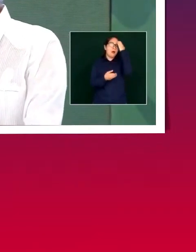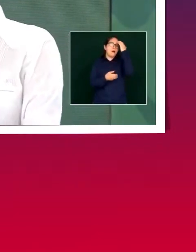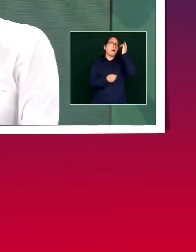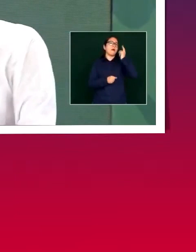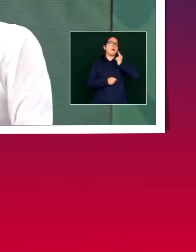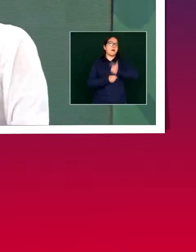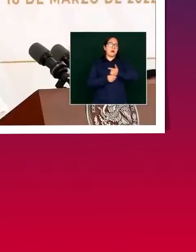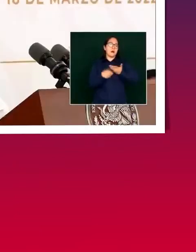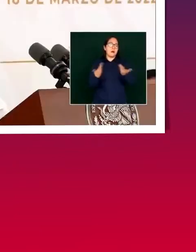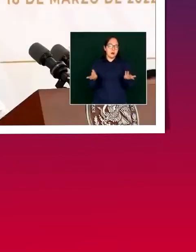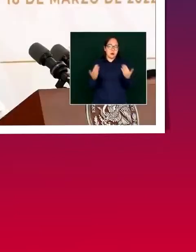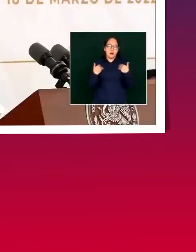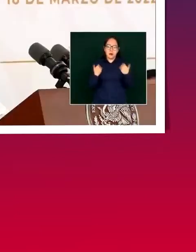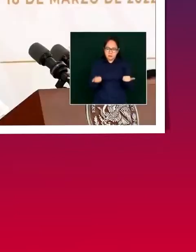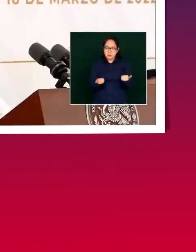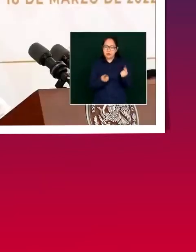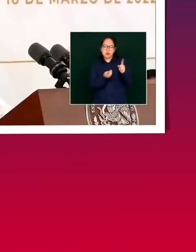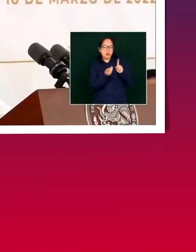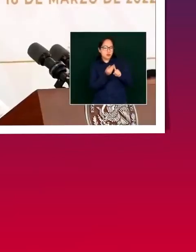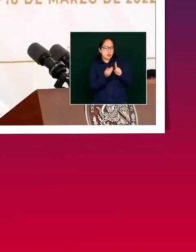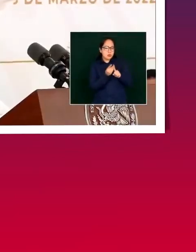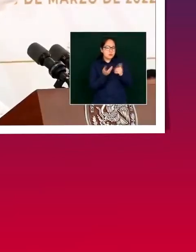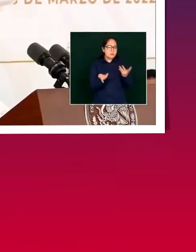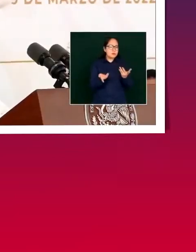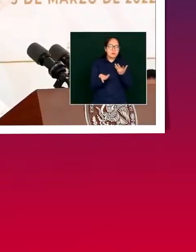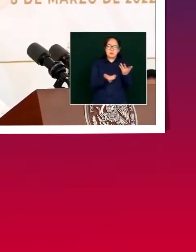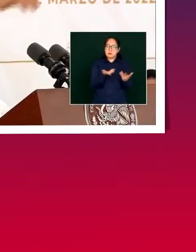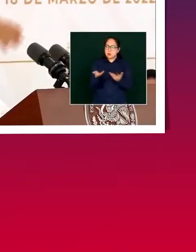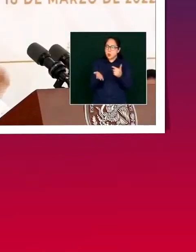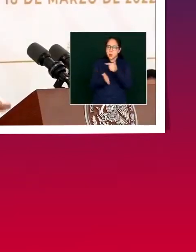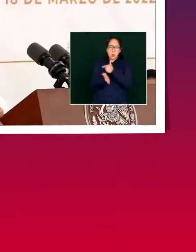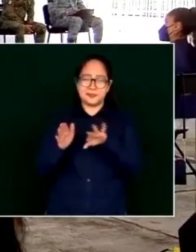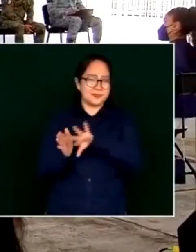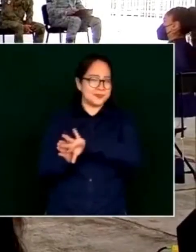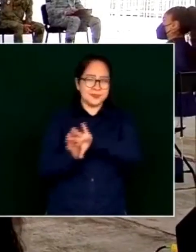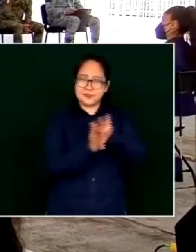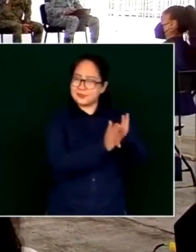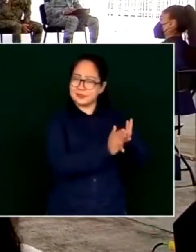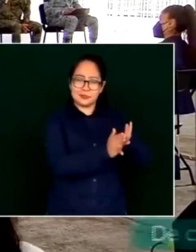una vez más en que el INE conspira contra la democracia.